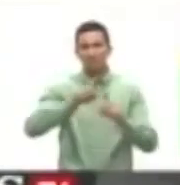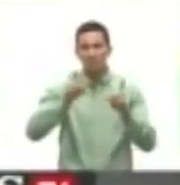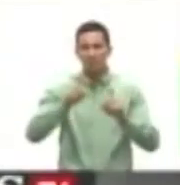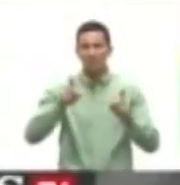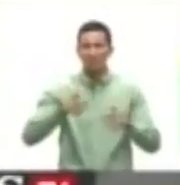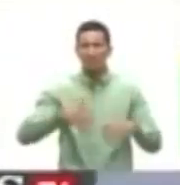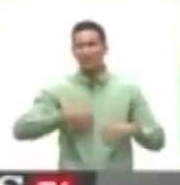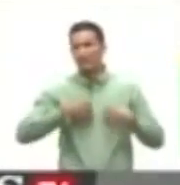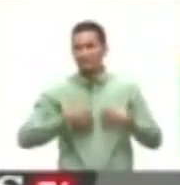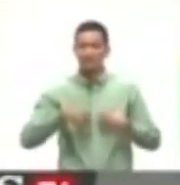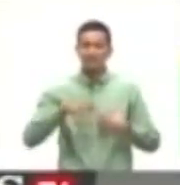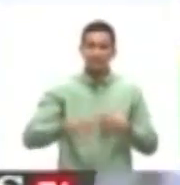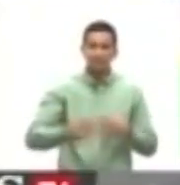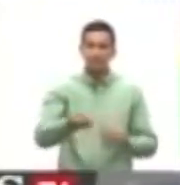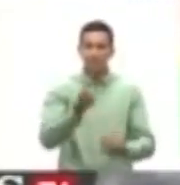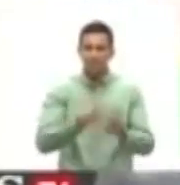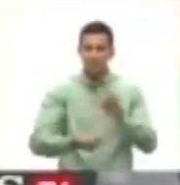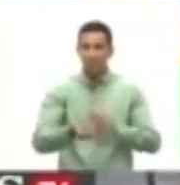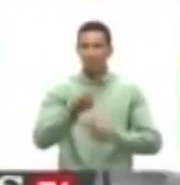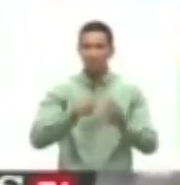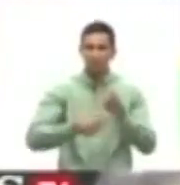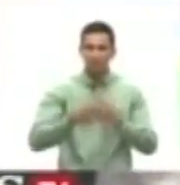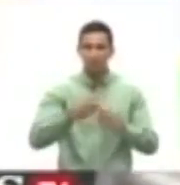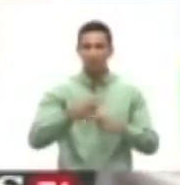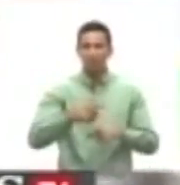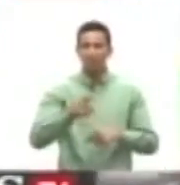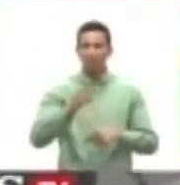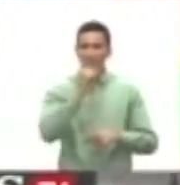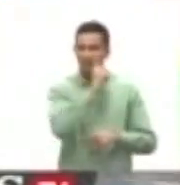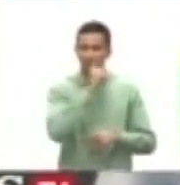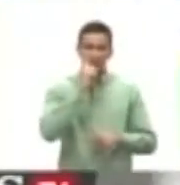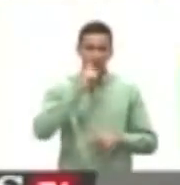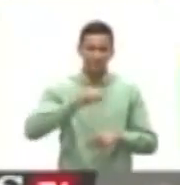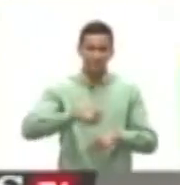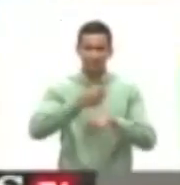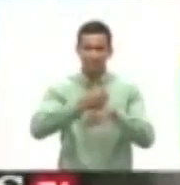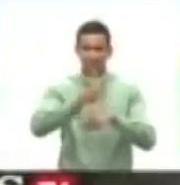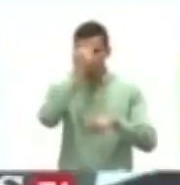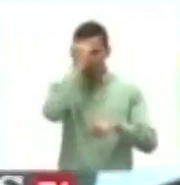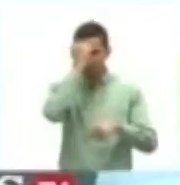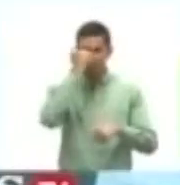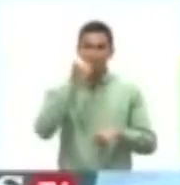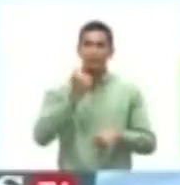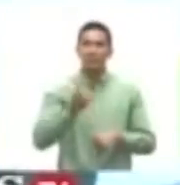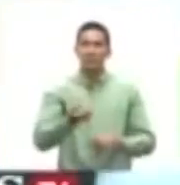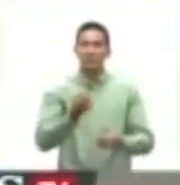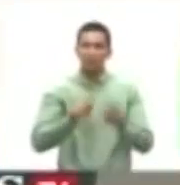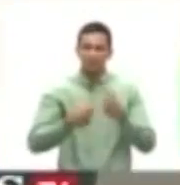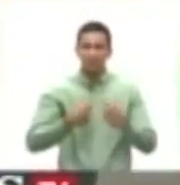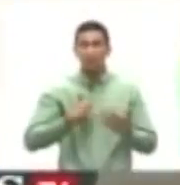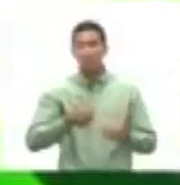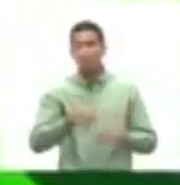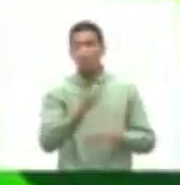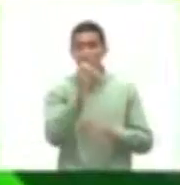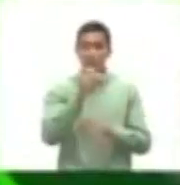todas las ruedas de prensa del técnico del Real Madrid, cansado ya de responder sobre si el colombiano se queda o